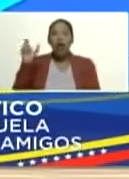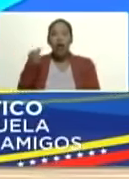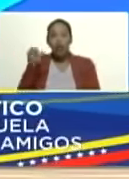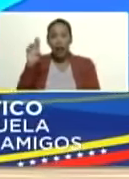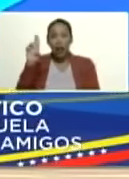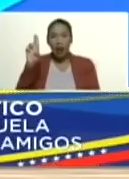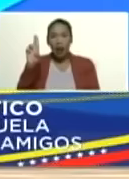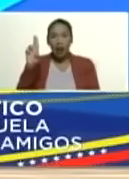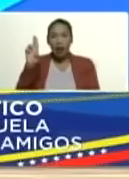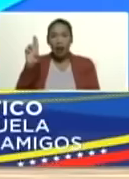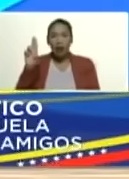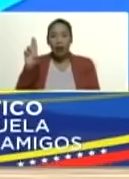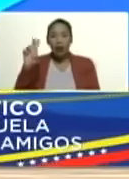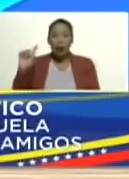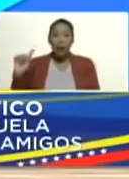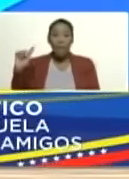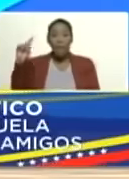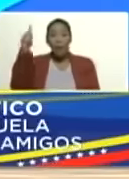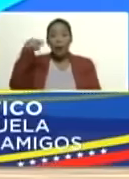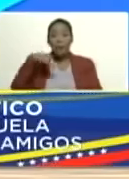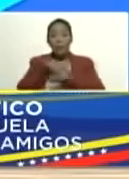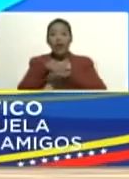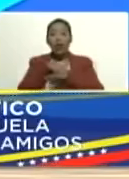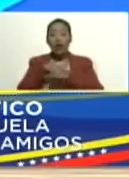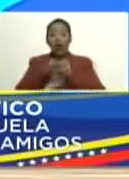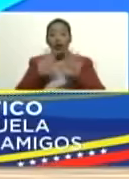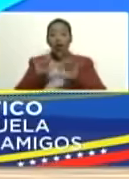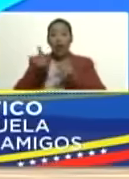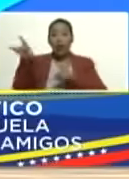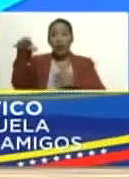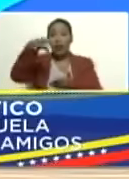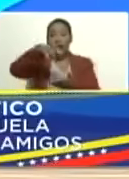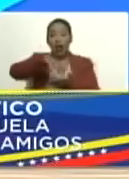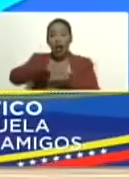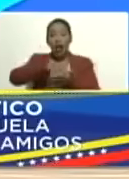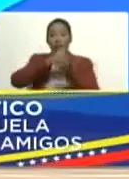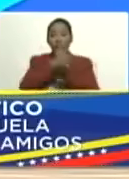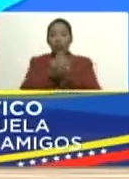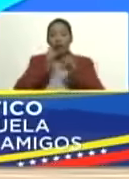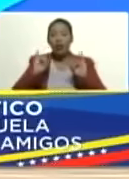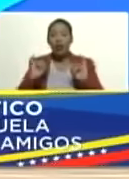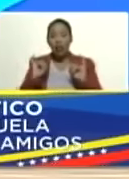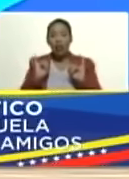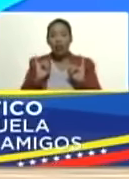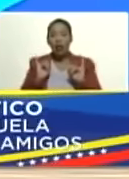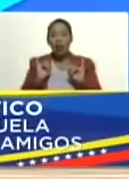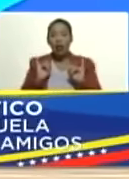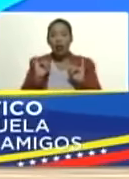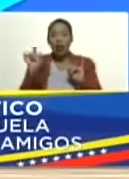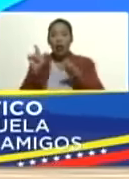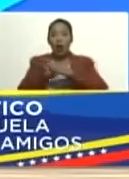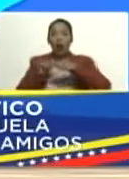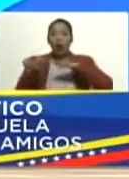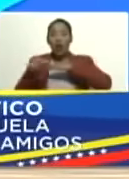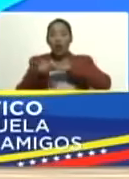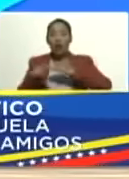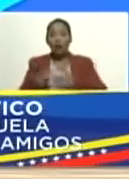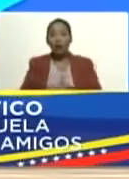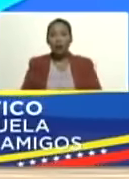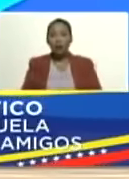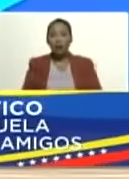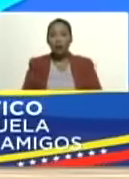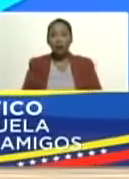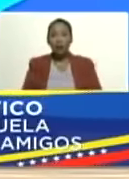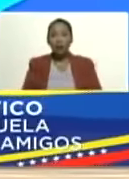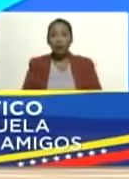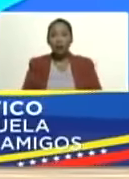que después sería el primer ministro ya del Estado independiente de Guyana. Y